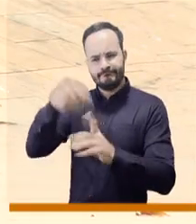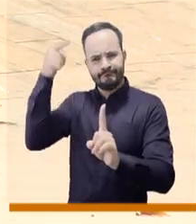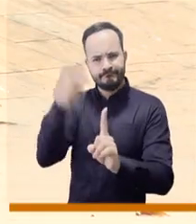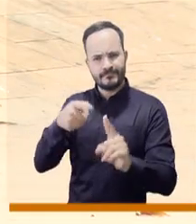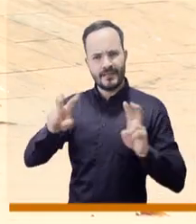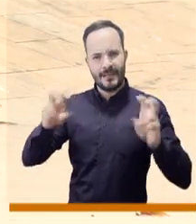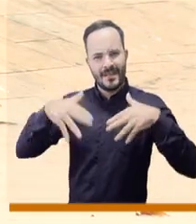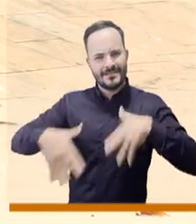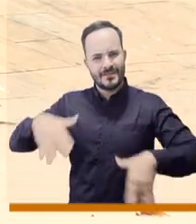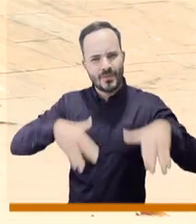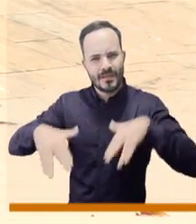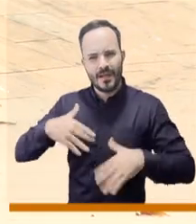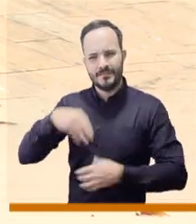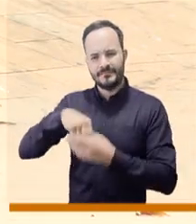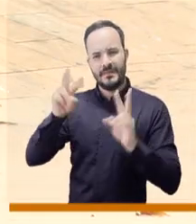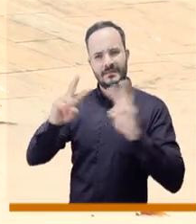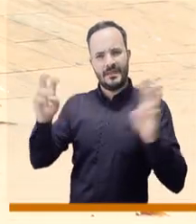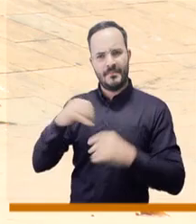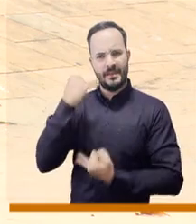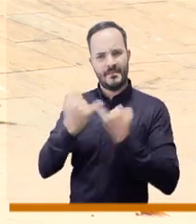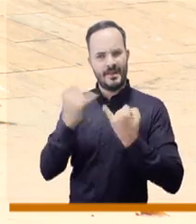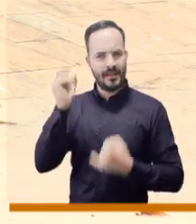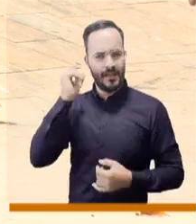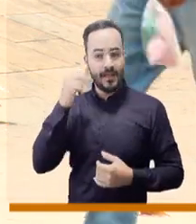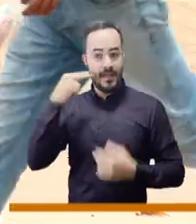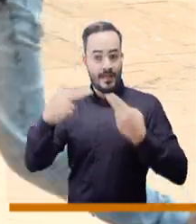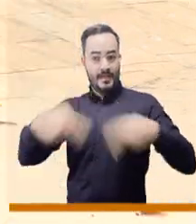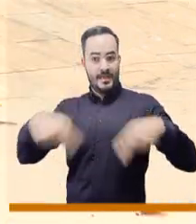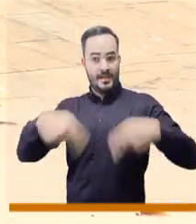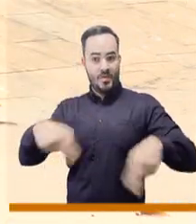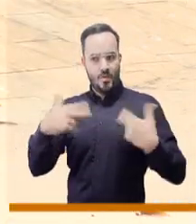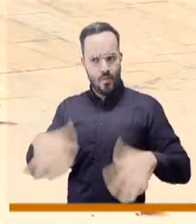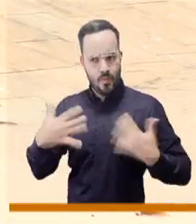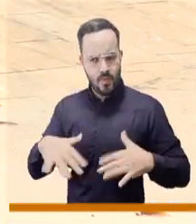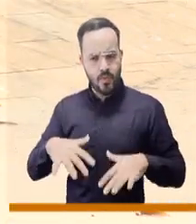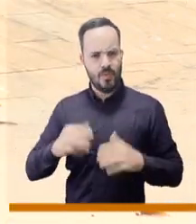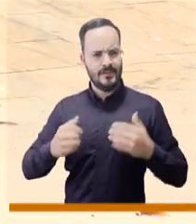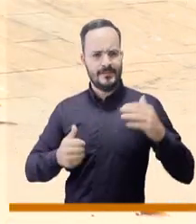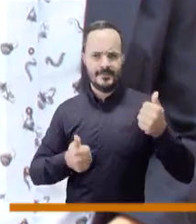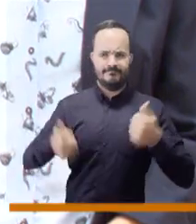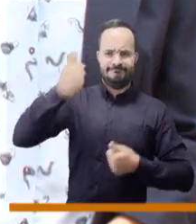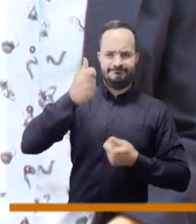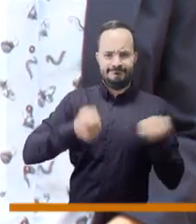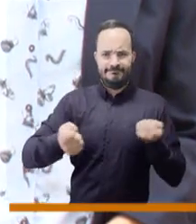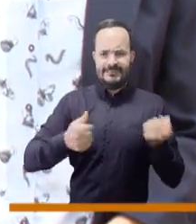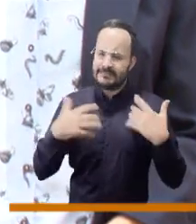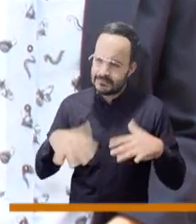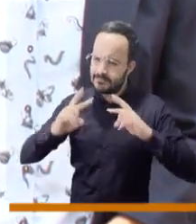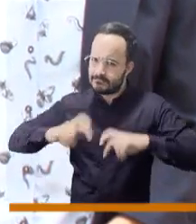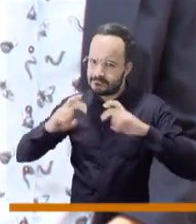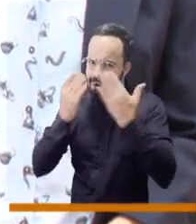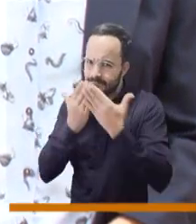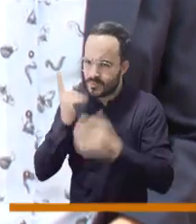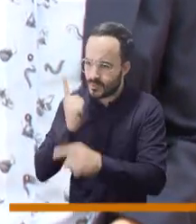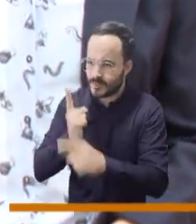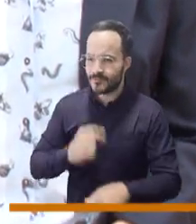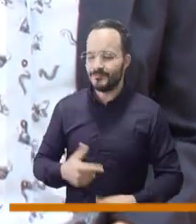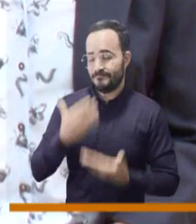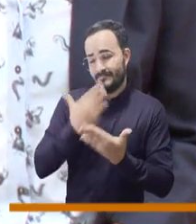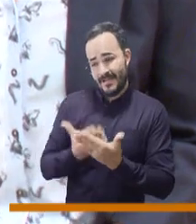en sexualidad e identidades de género hegemónicas. Pues bueno, bienvenida, muchas gracias por